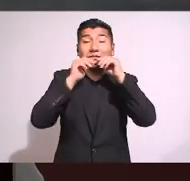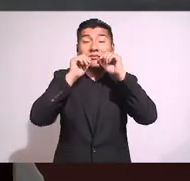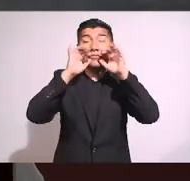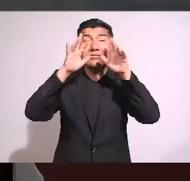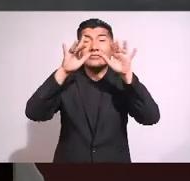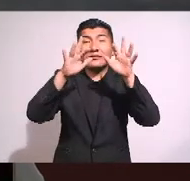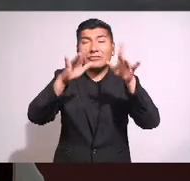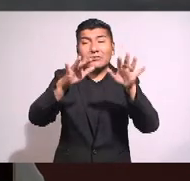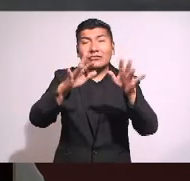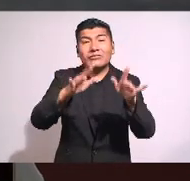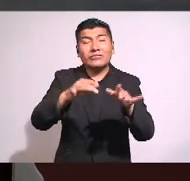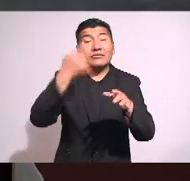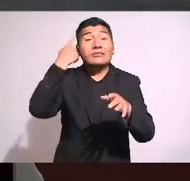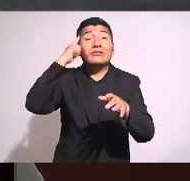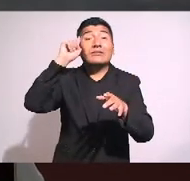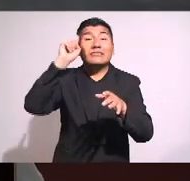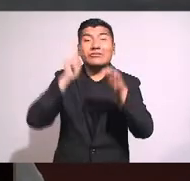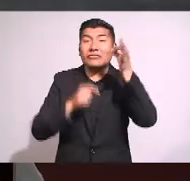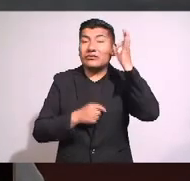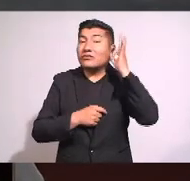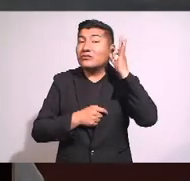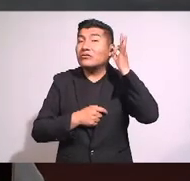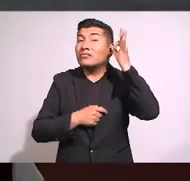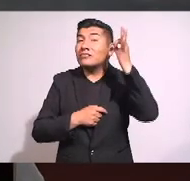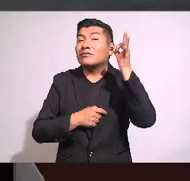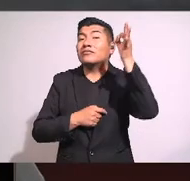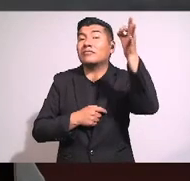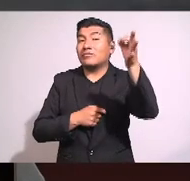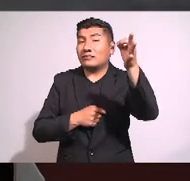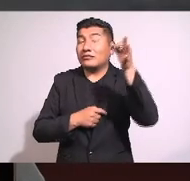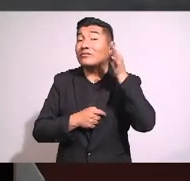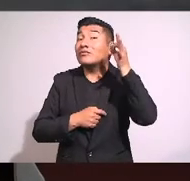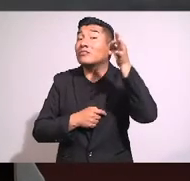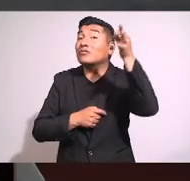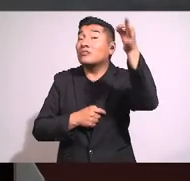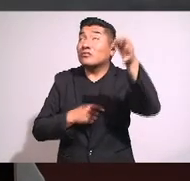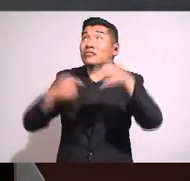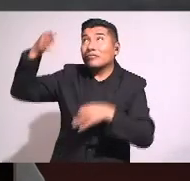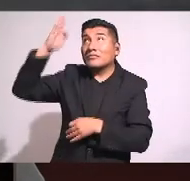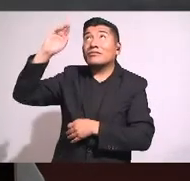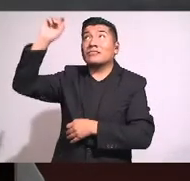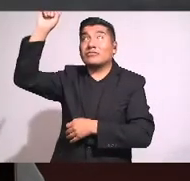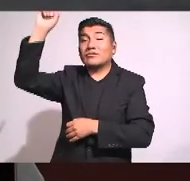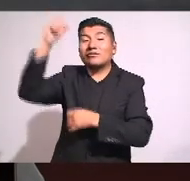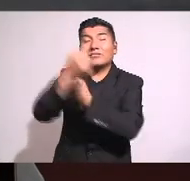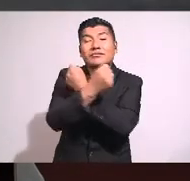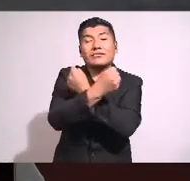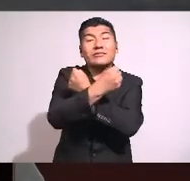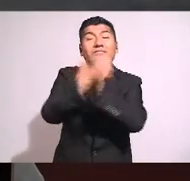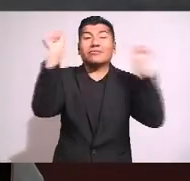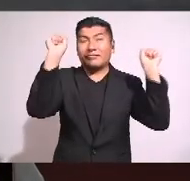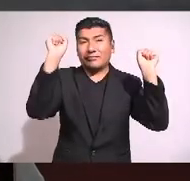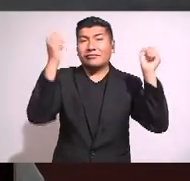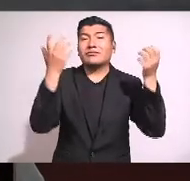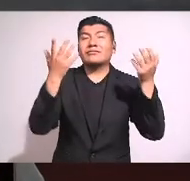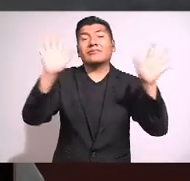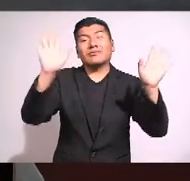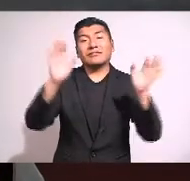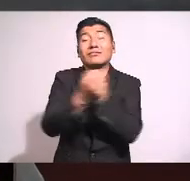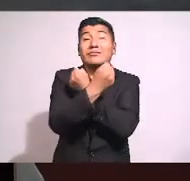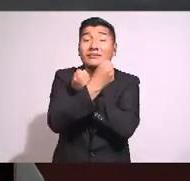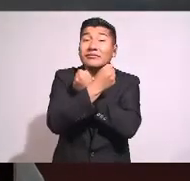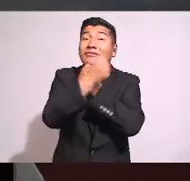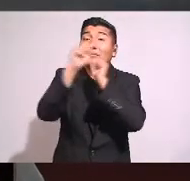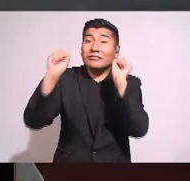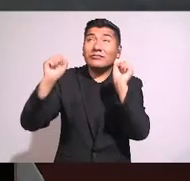se señala para el futuro, y el futuro es que Dios salva. La salvación que